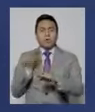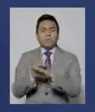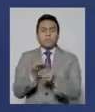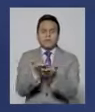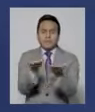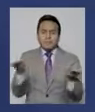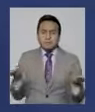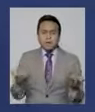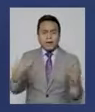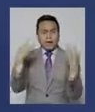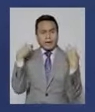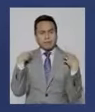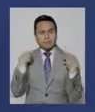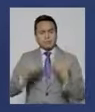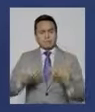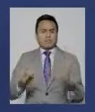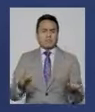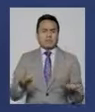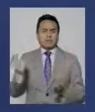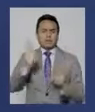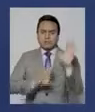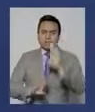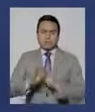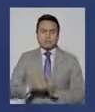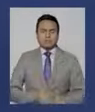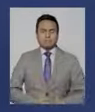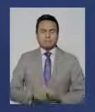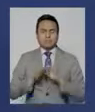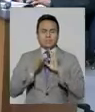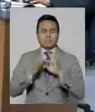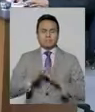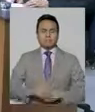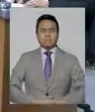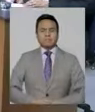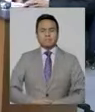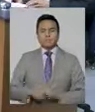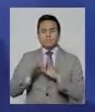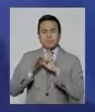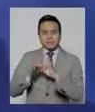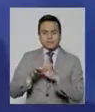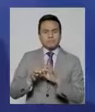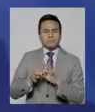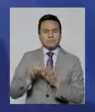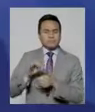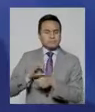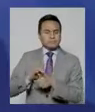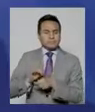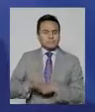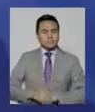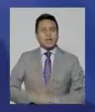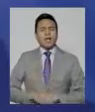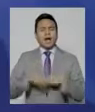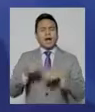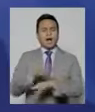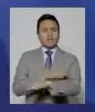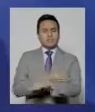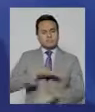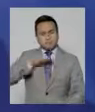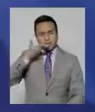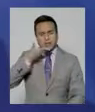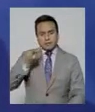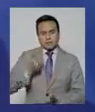pedimos responsabilidad y cuidarse. Muchas gracias. Muchas gracias, doctor Reira. Antes de darle la palabra a